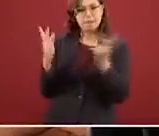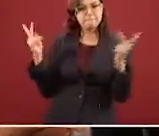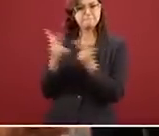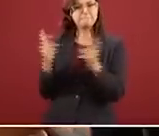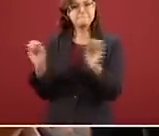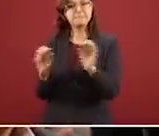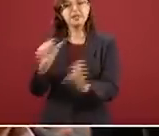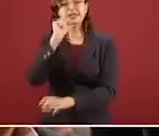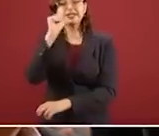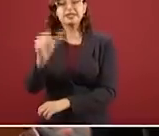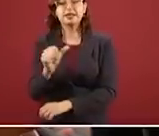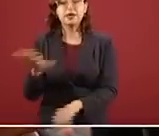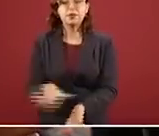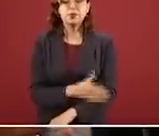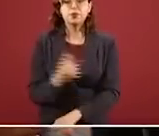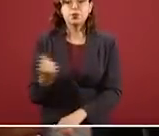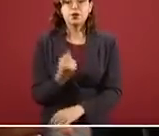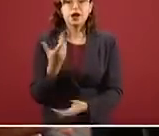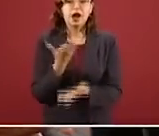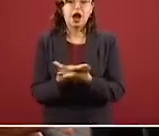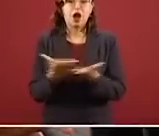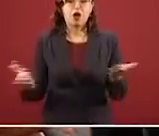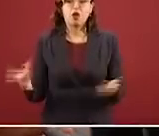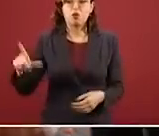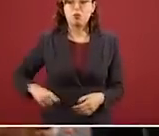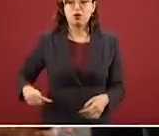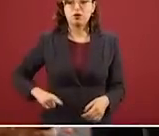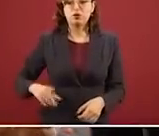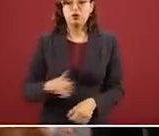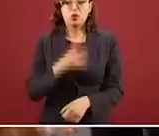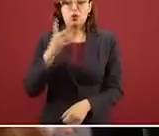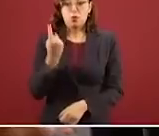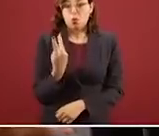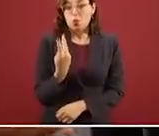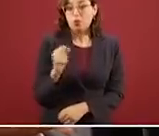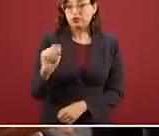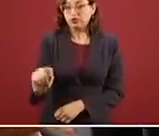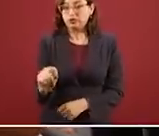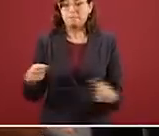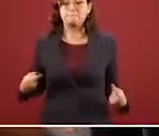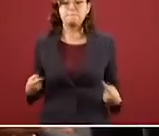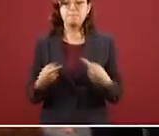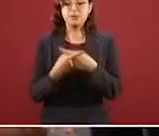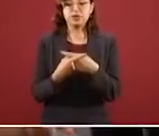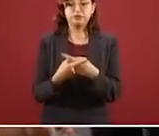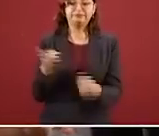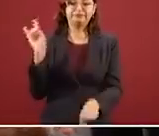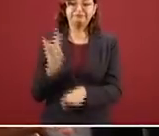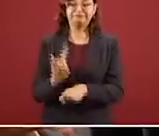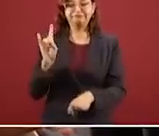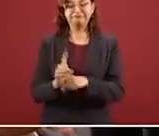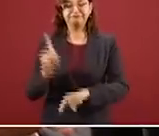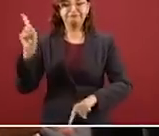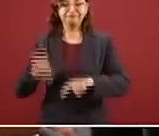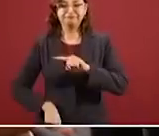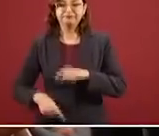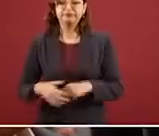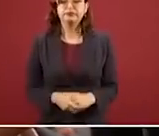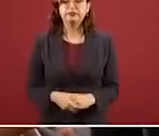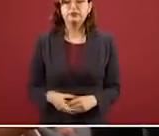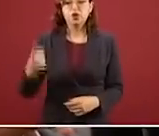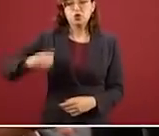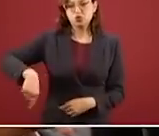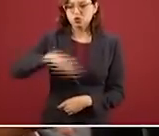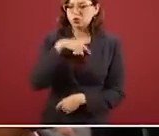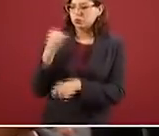ya que no van con los principios del gobierno de la 4T, evitando la simulación. La investigación que